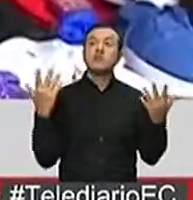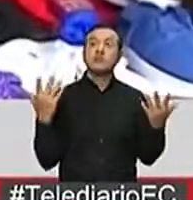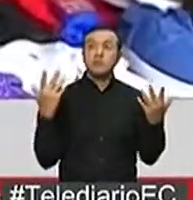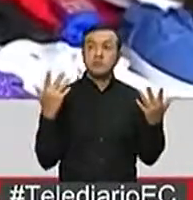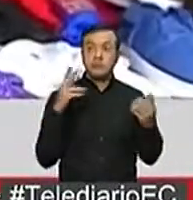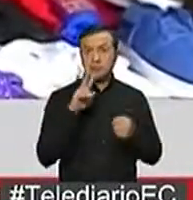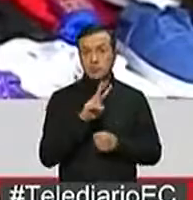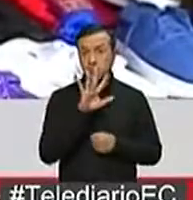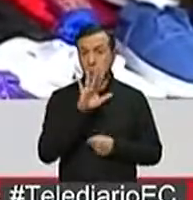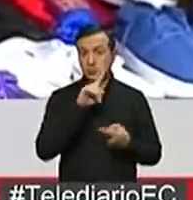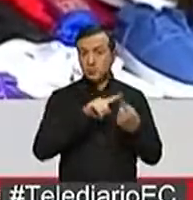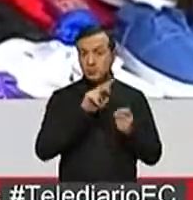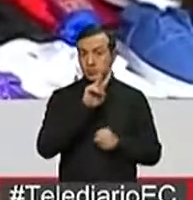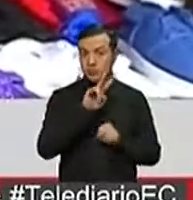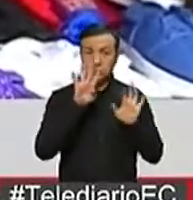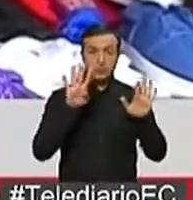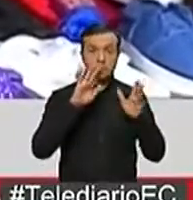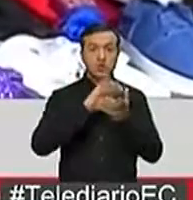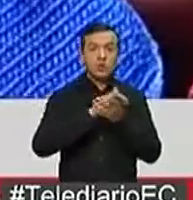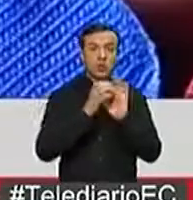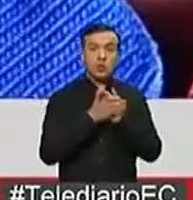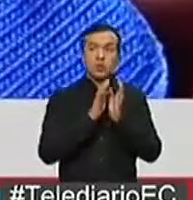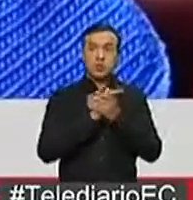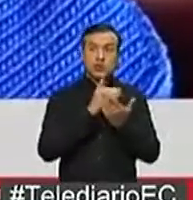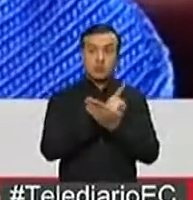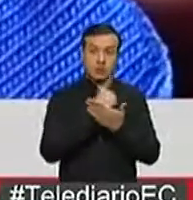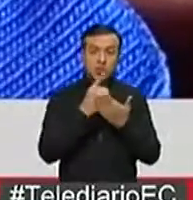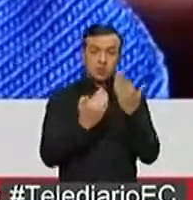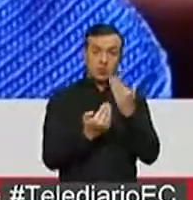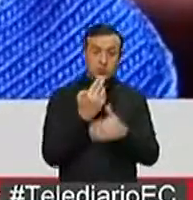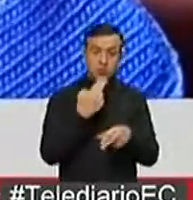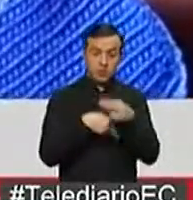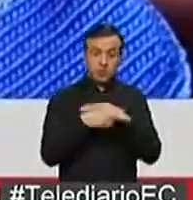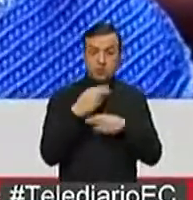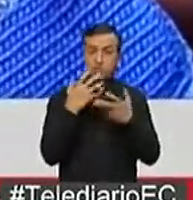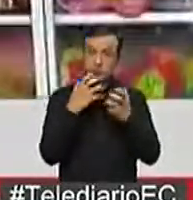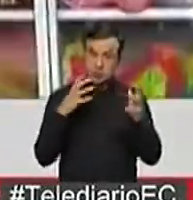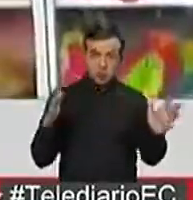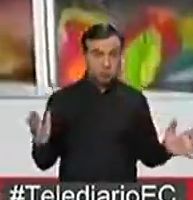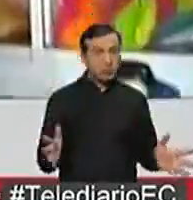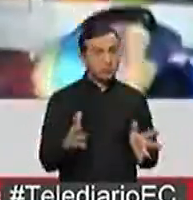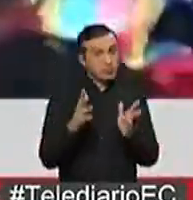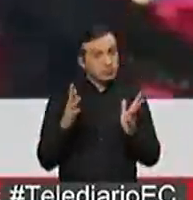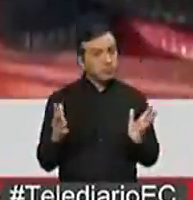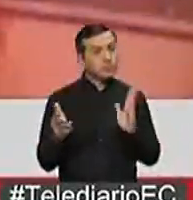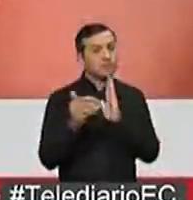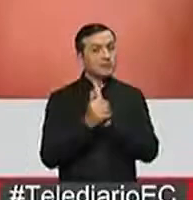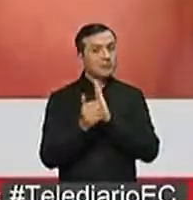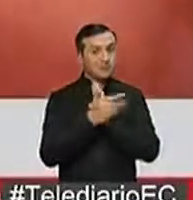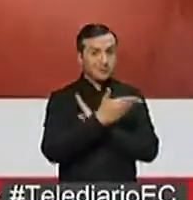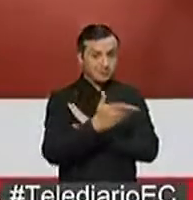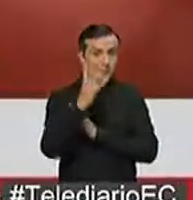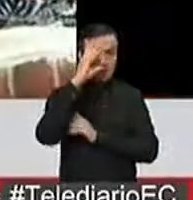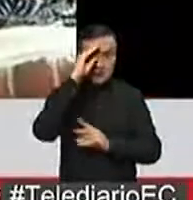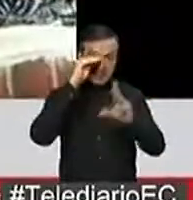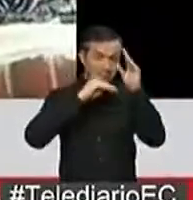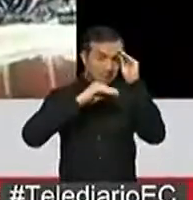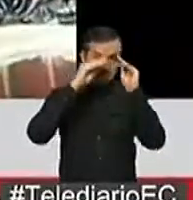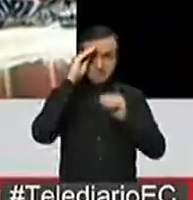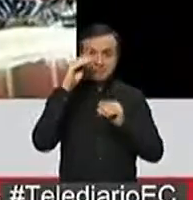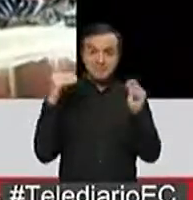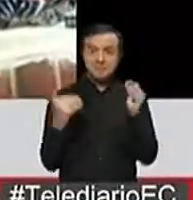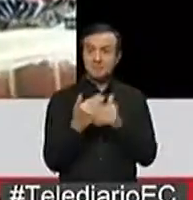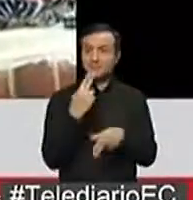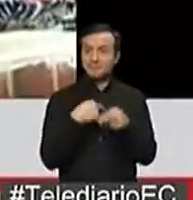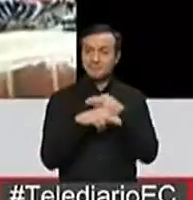del 25 al 29 de noviembre la Semana del Emprendimiento, que busca fortalecer las capacidades y conocimientos de los